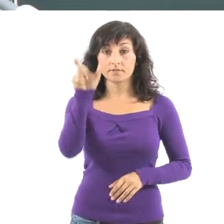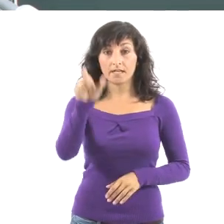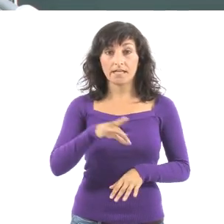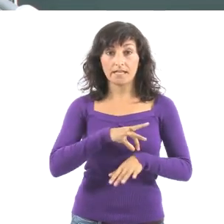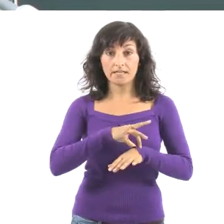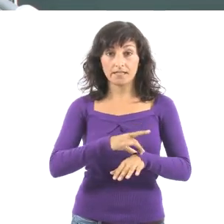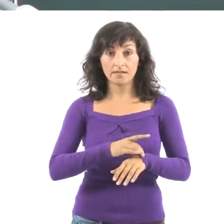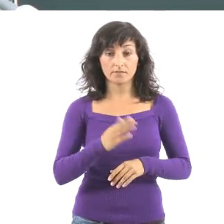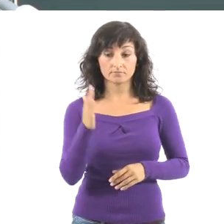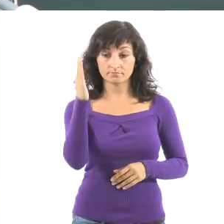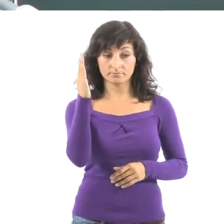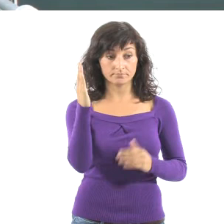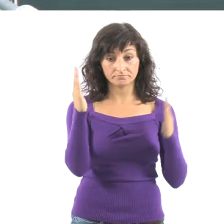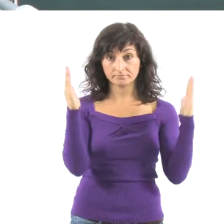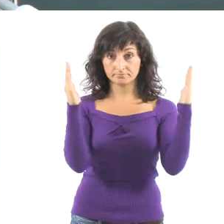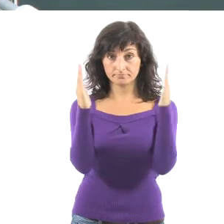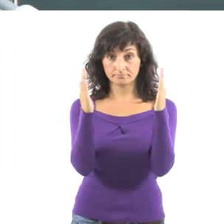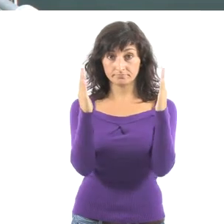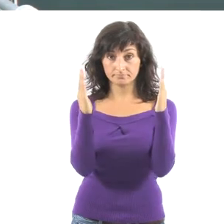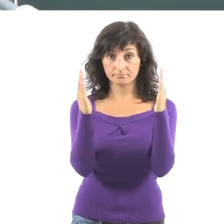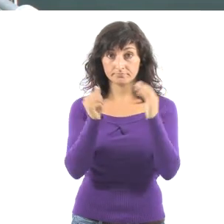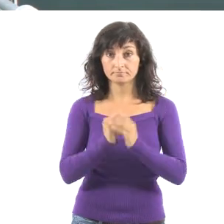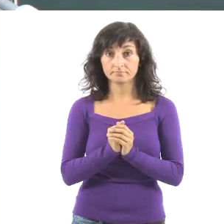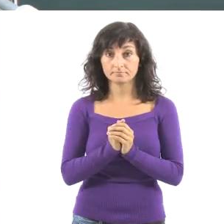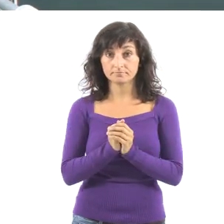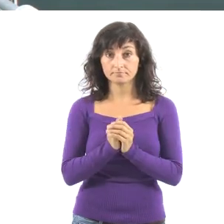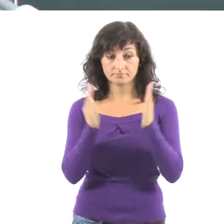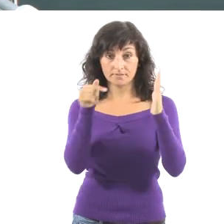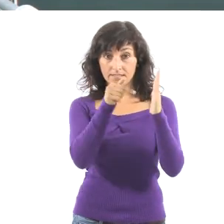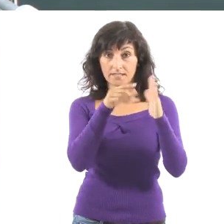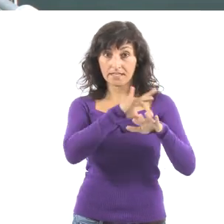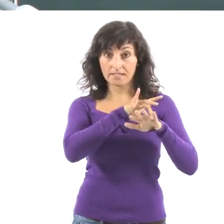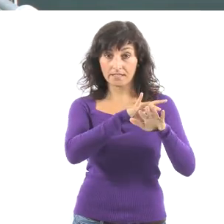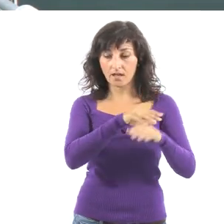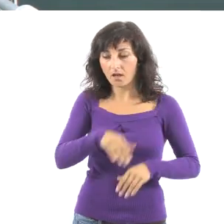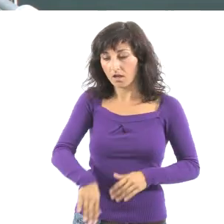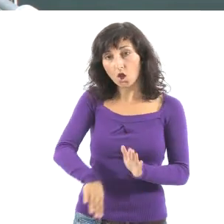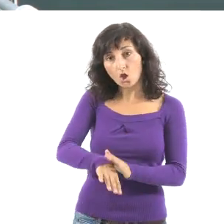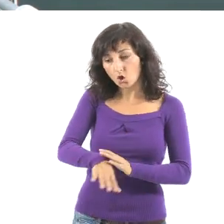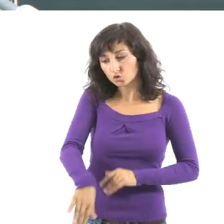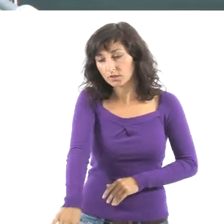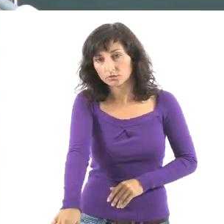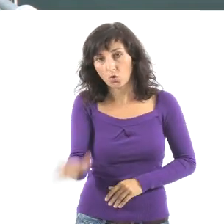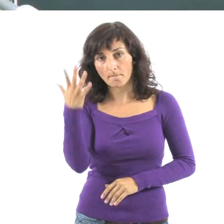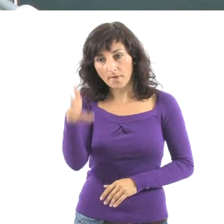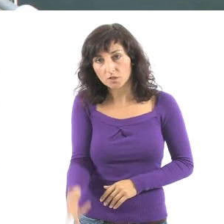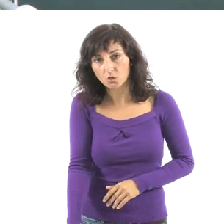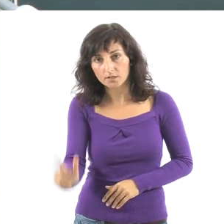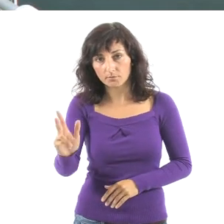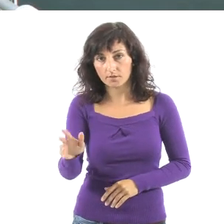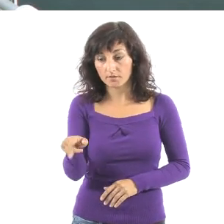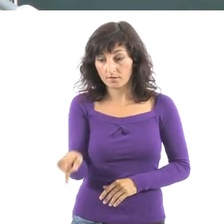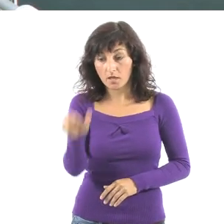persona guiada, entra en contacto con su mano libre para que ésta se coja por encima del codo del brazo del